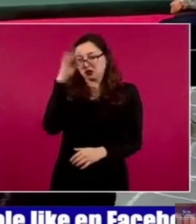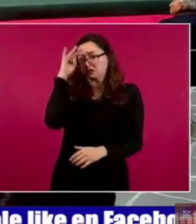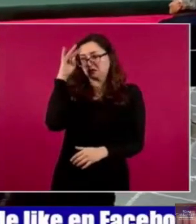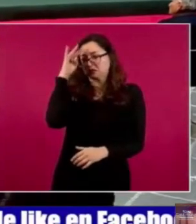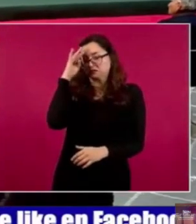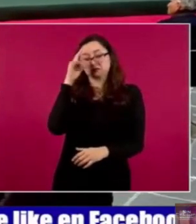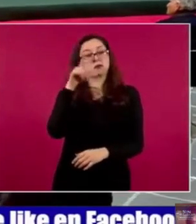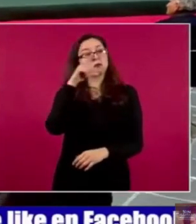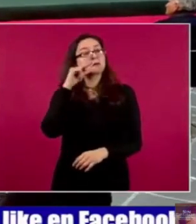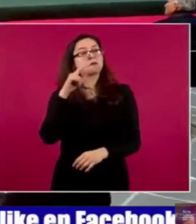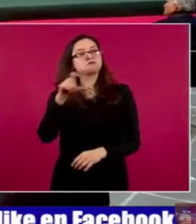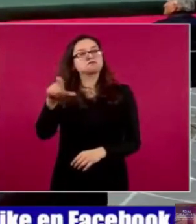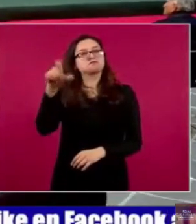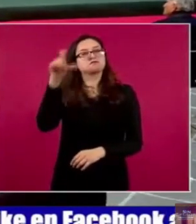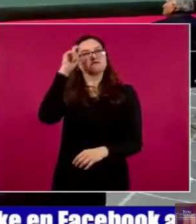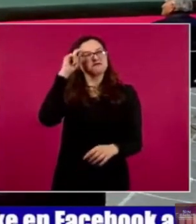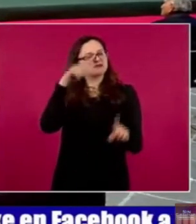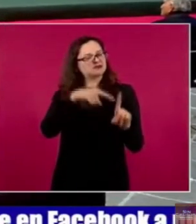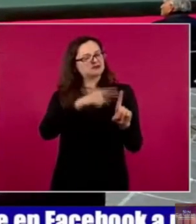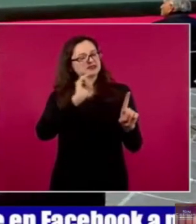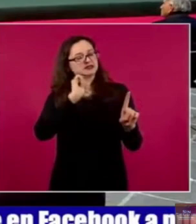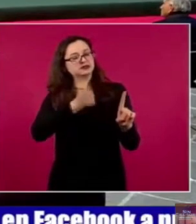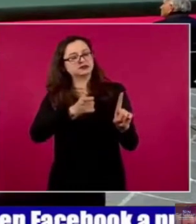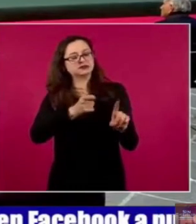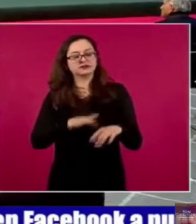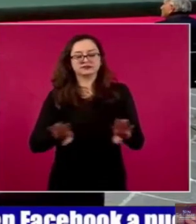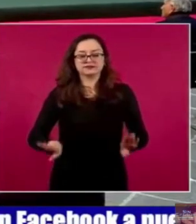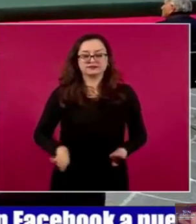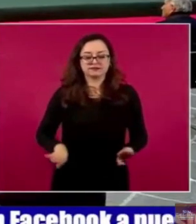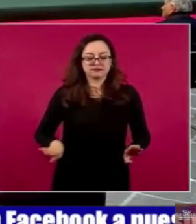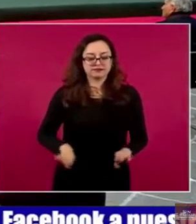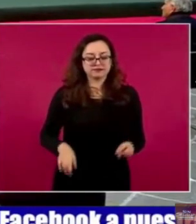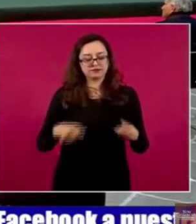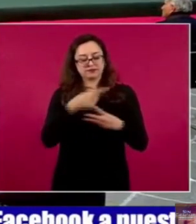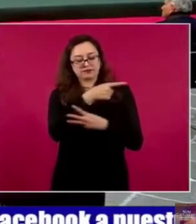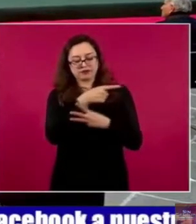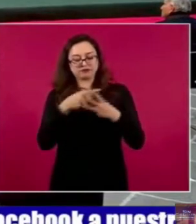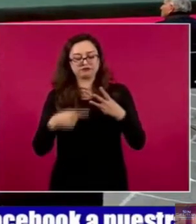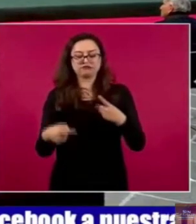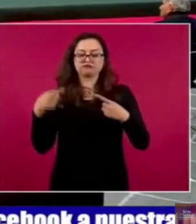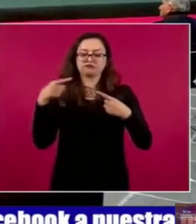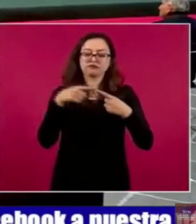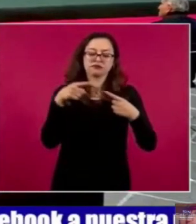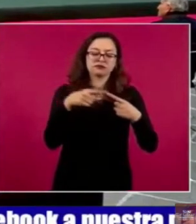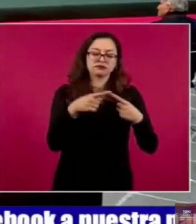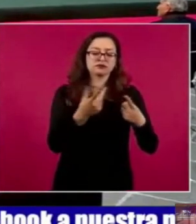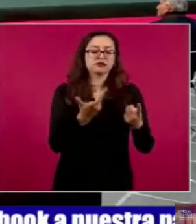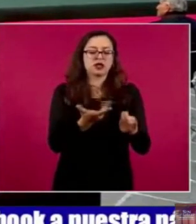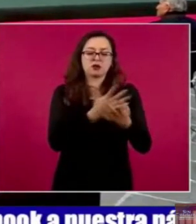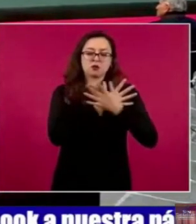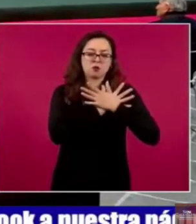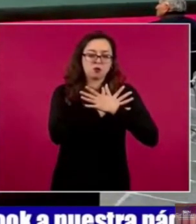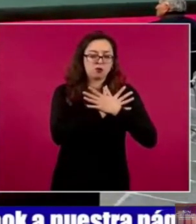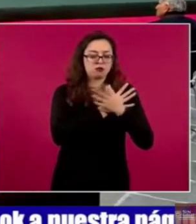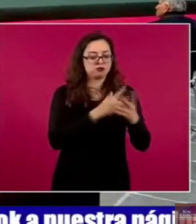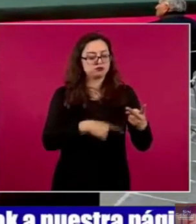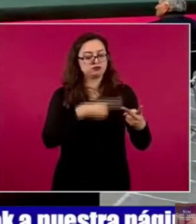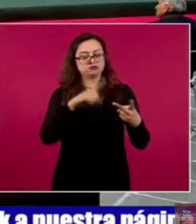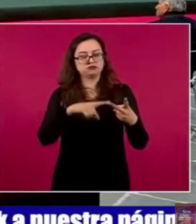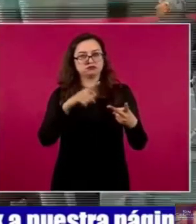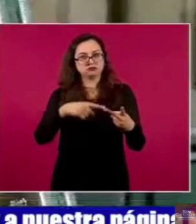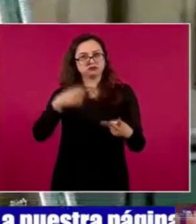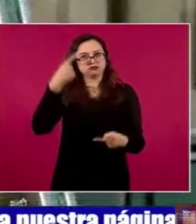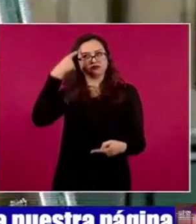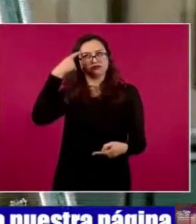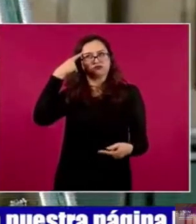Ricardo Flores Magón: su intimidad amorosa, su juicio